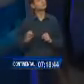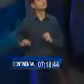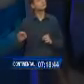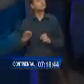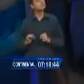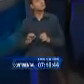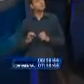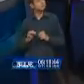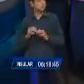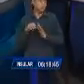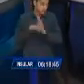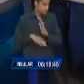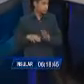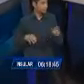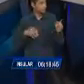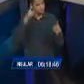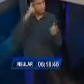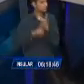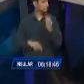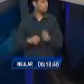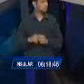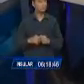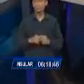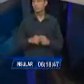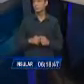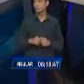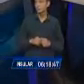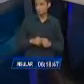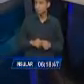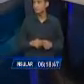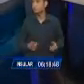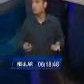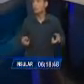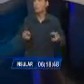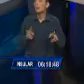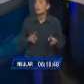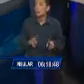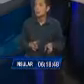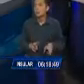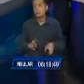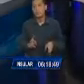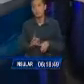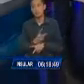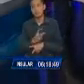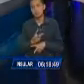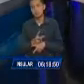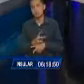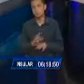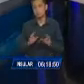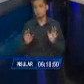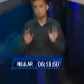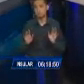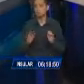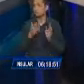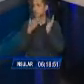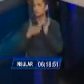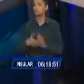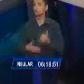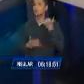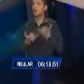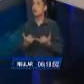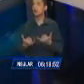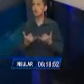puede ser menos. ¿Qué opinas? Mira, en este punto también hay un peligro. Suponte que este gobierno de ahora